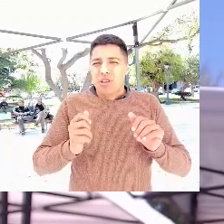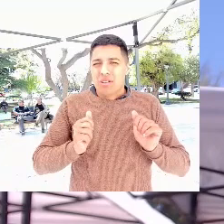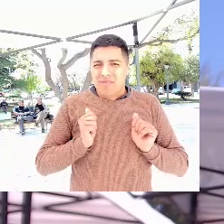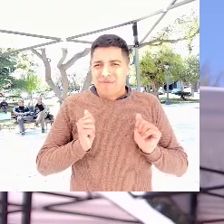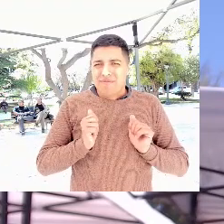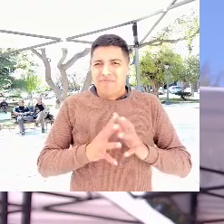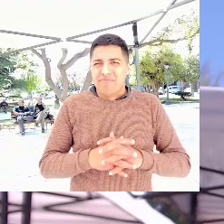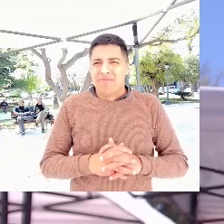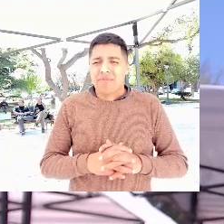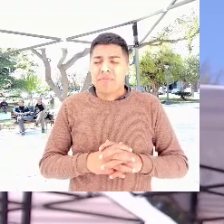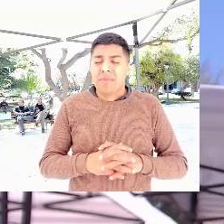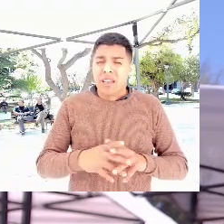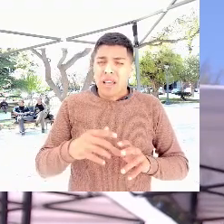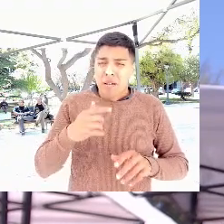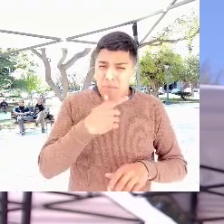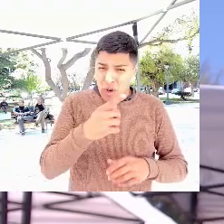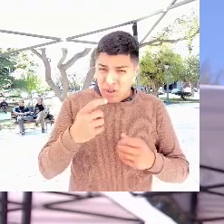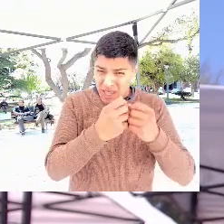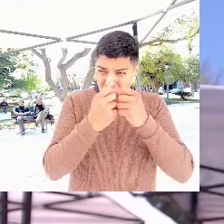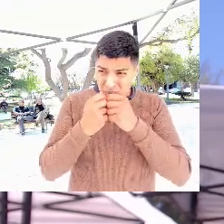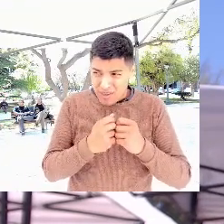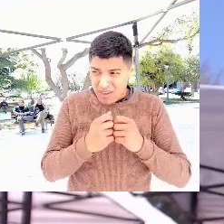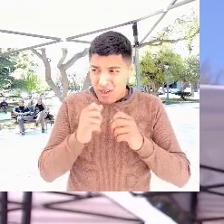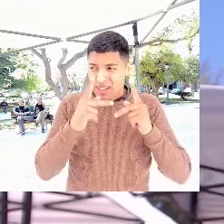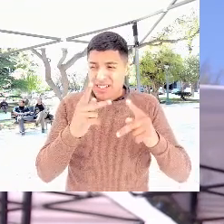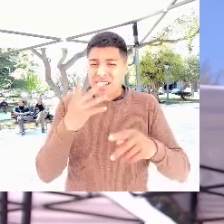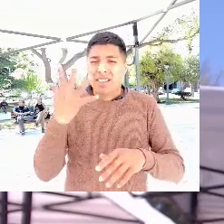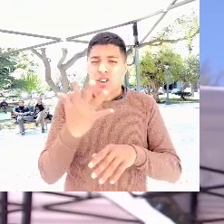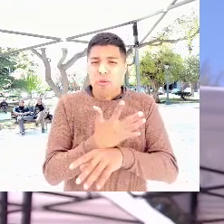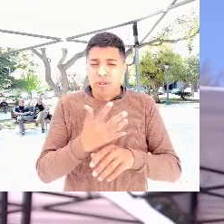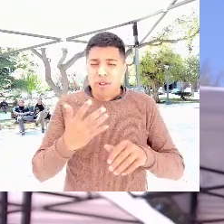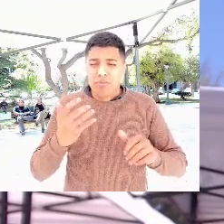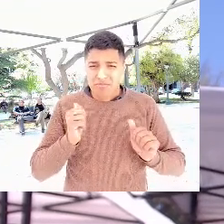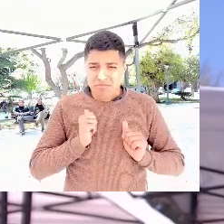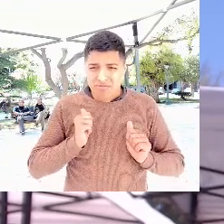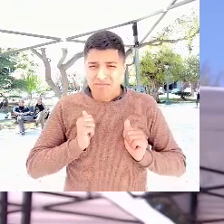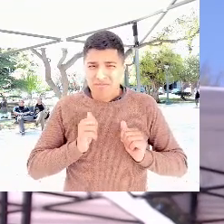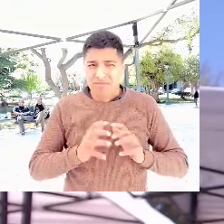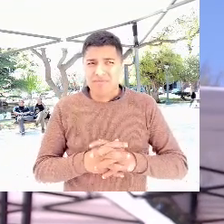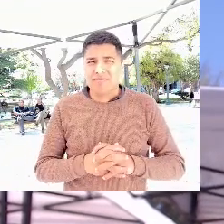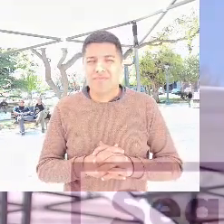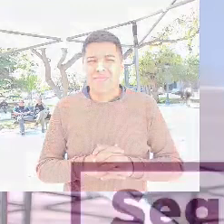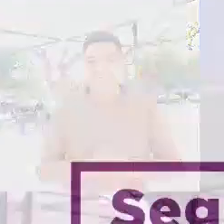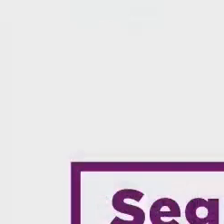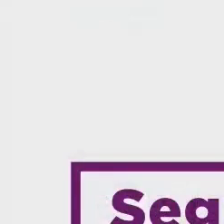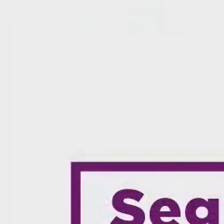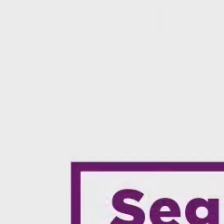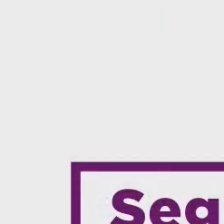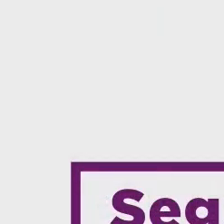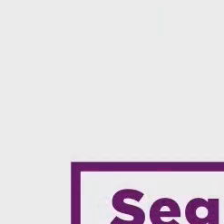cuarto intermedio. A consideración del cuerpo, aprobado. Esta presidencia dispone de 3 minutos de cuarto intermedio.